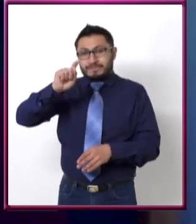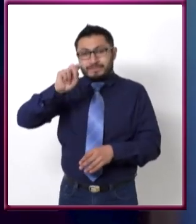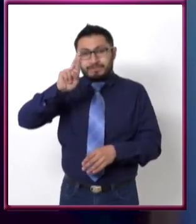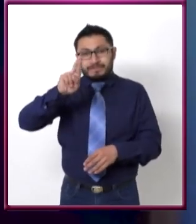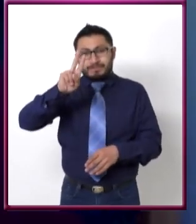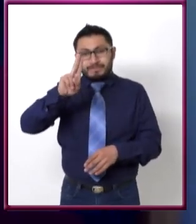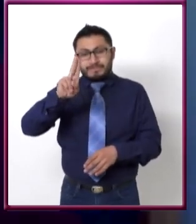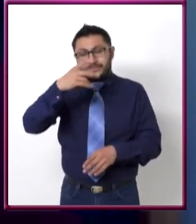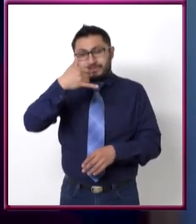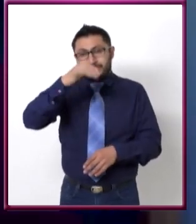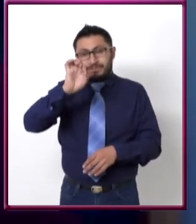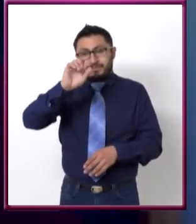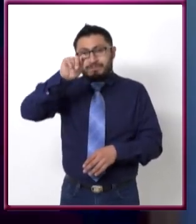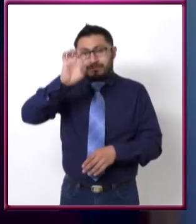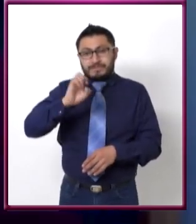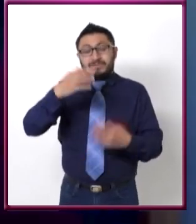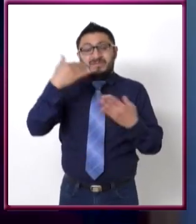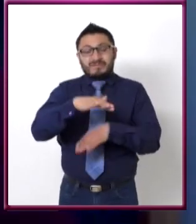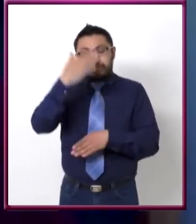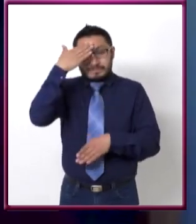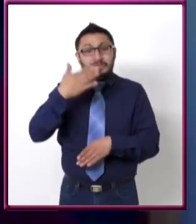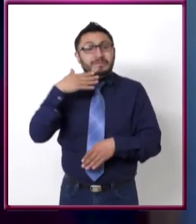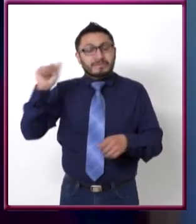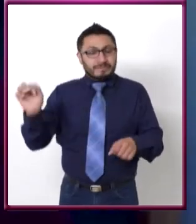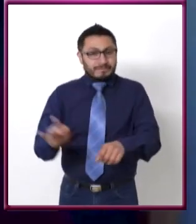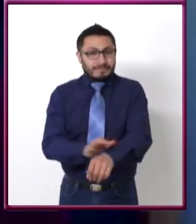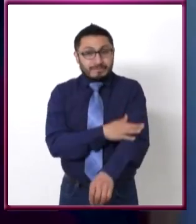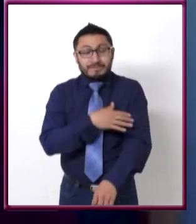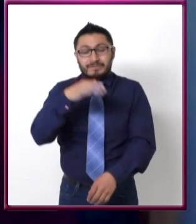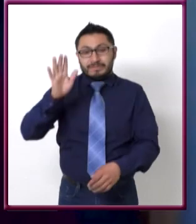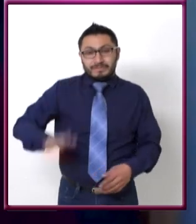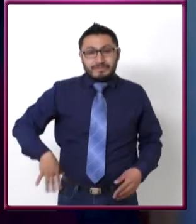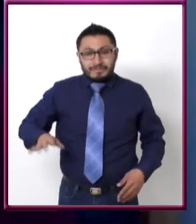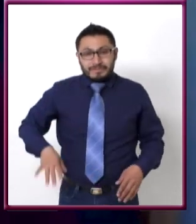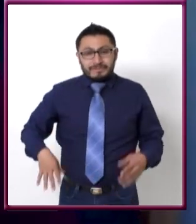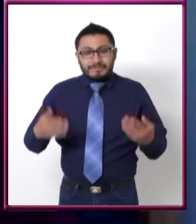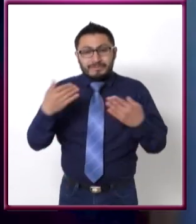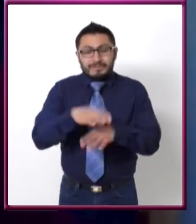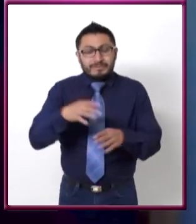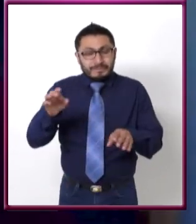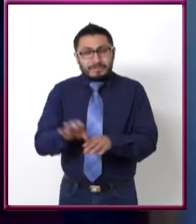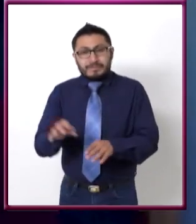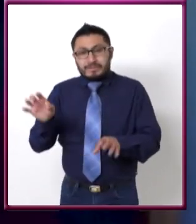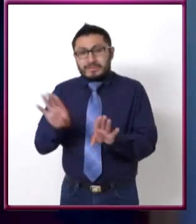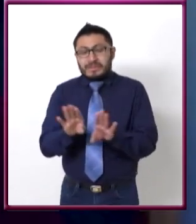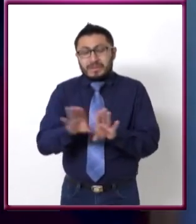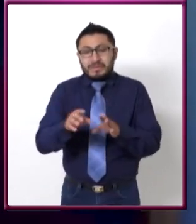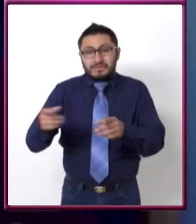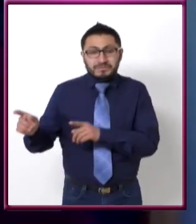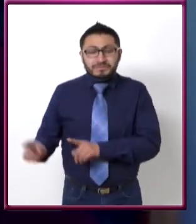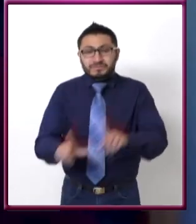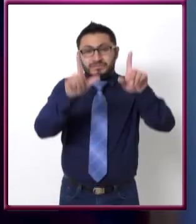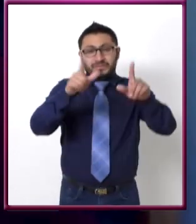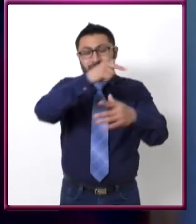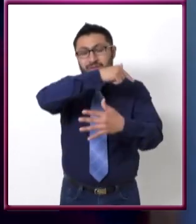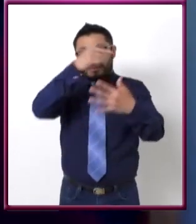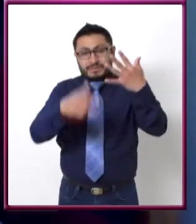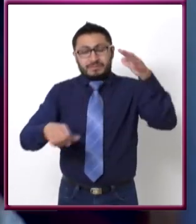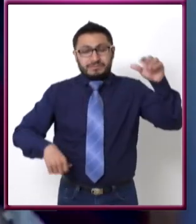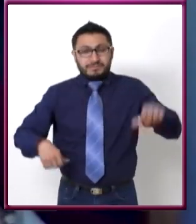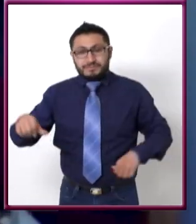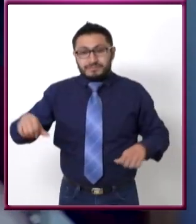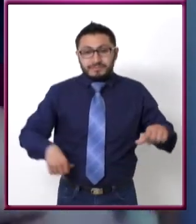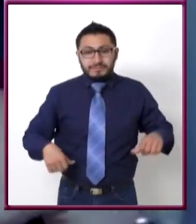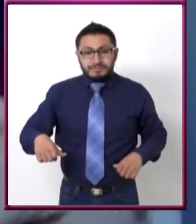Constrúyete, que trata sobre habilidades emocionales, y vamos a lanzar toda una serie